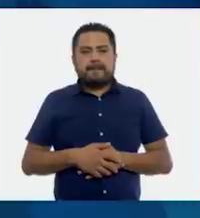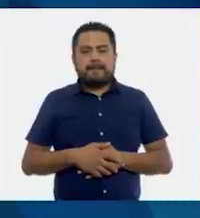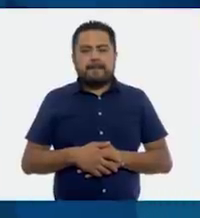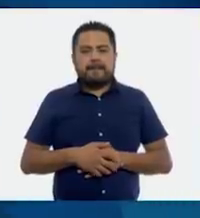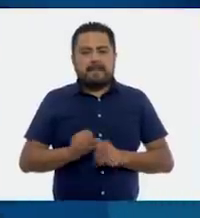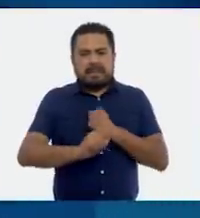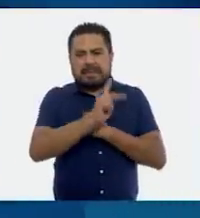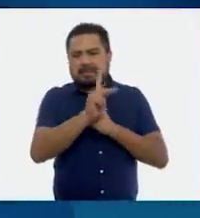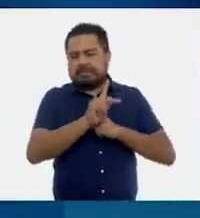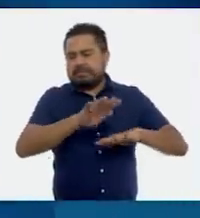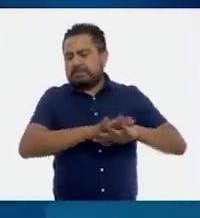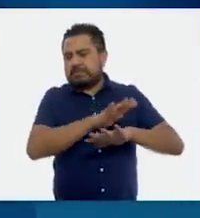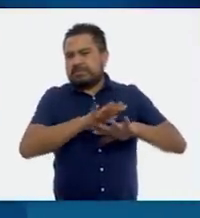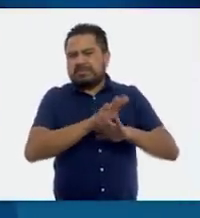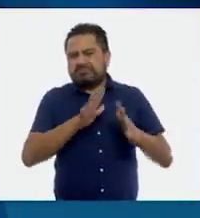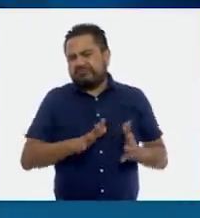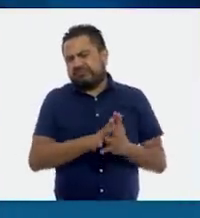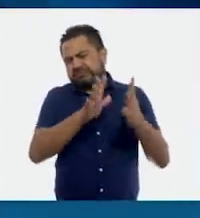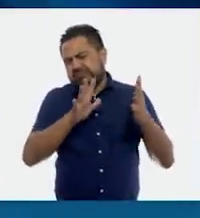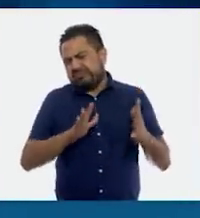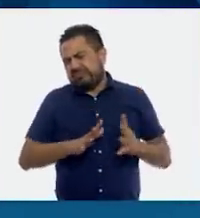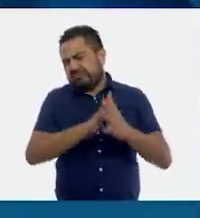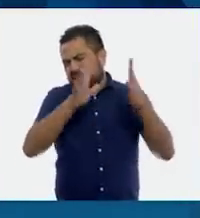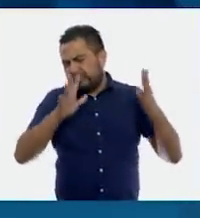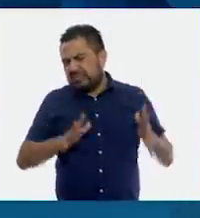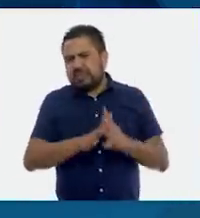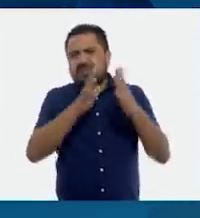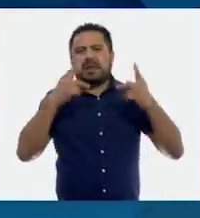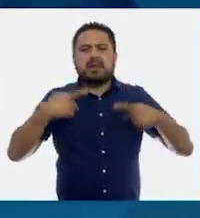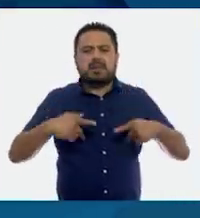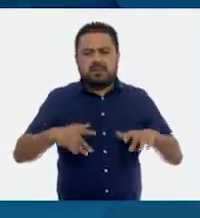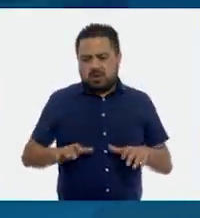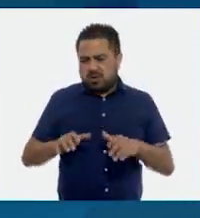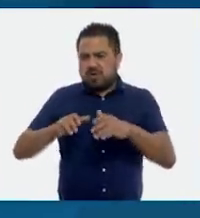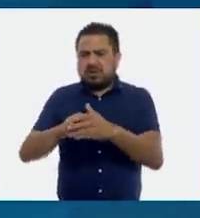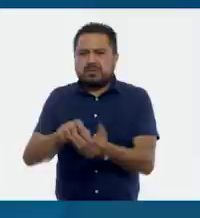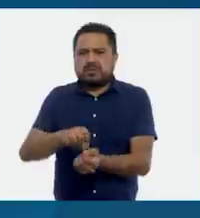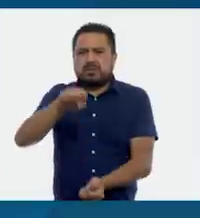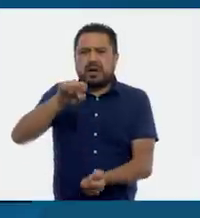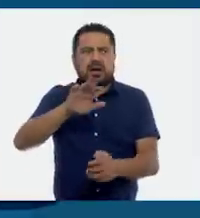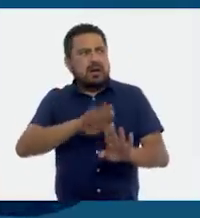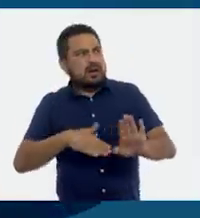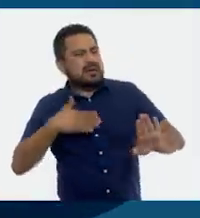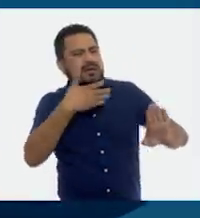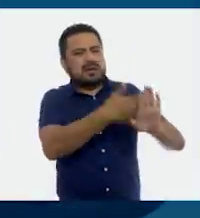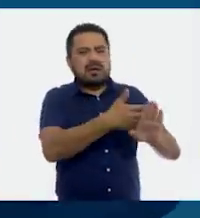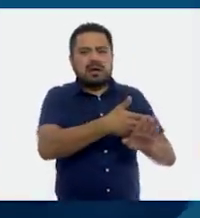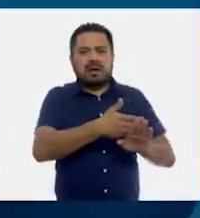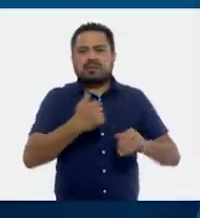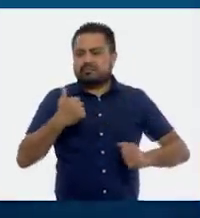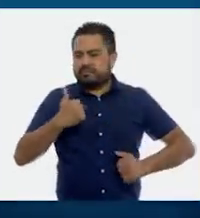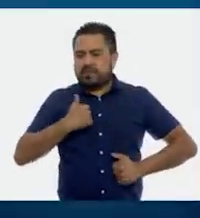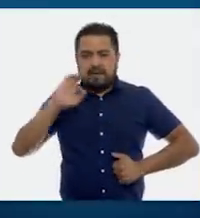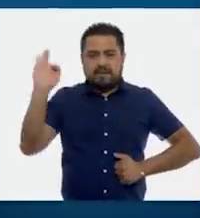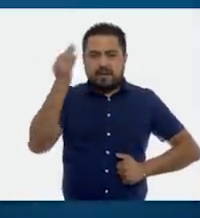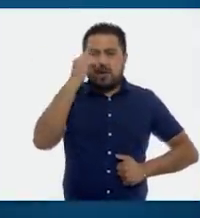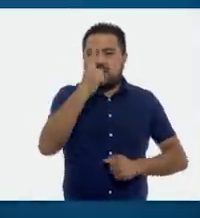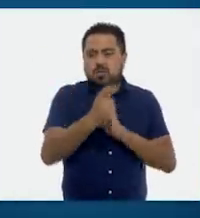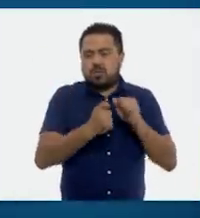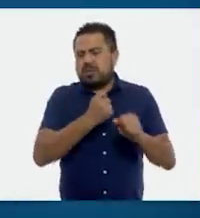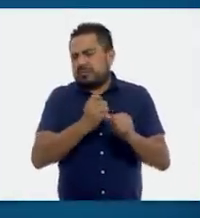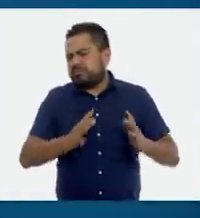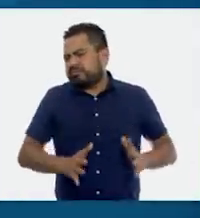El país se convirtió en un campo de batalla, en el que los constitucionalistas se enfrentaron al ejército federal. Luego de más de un año de